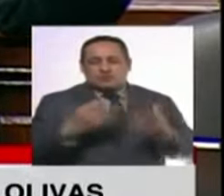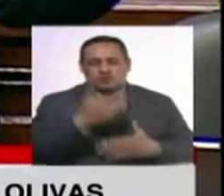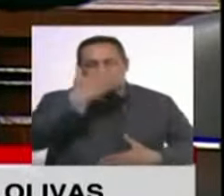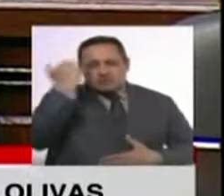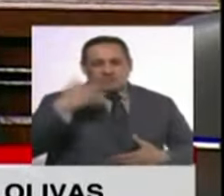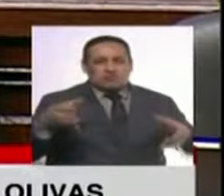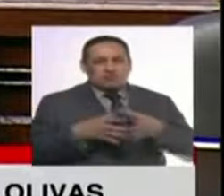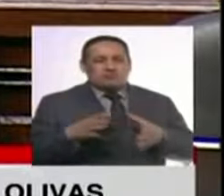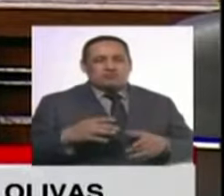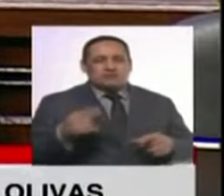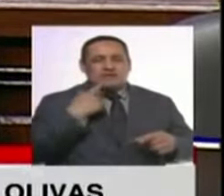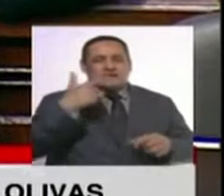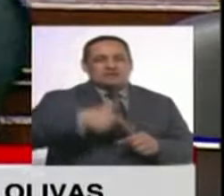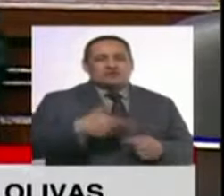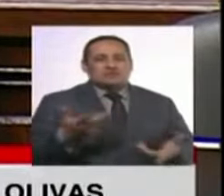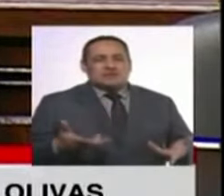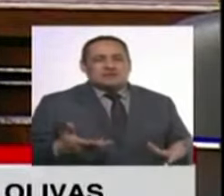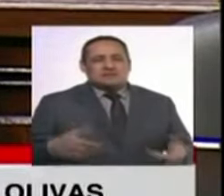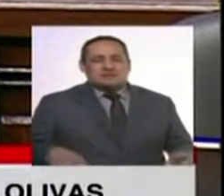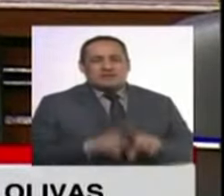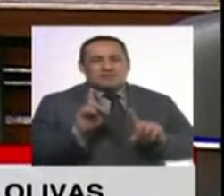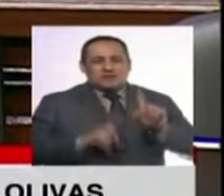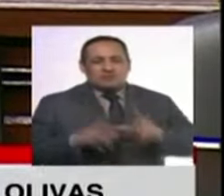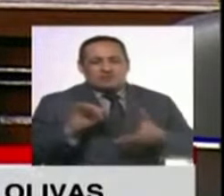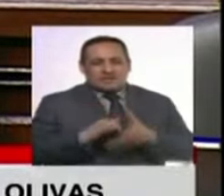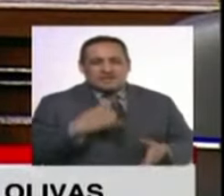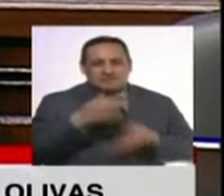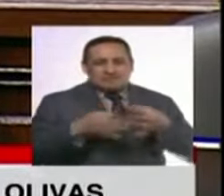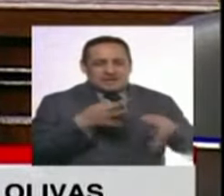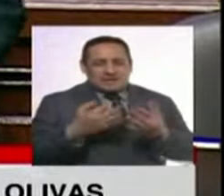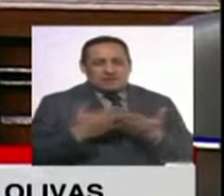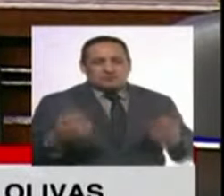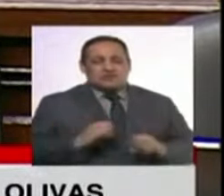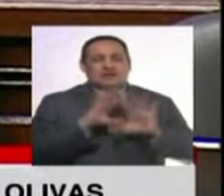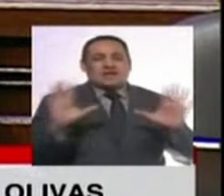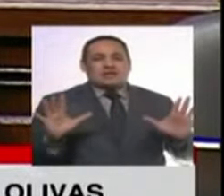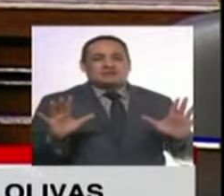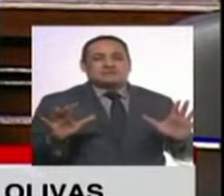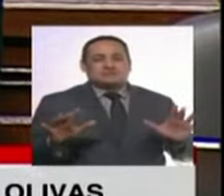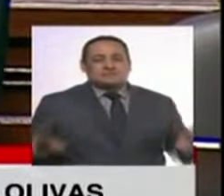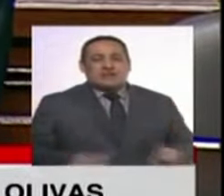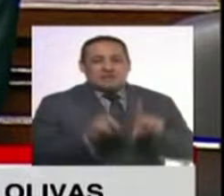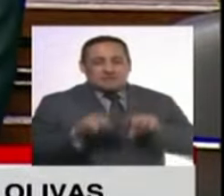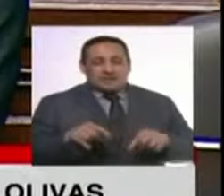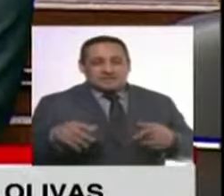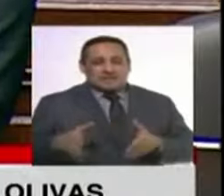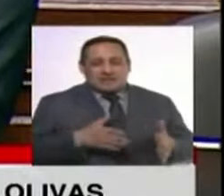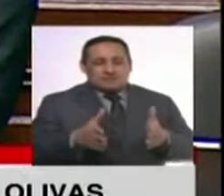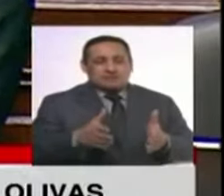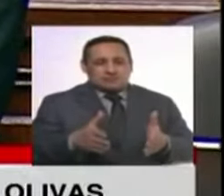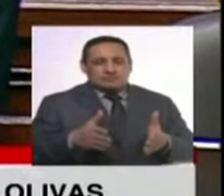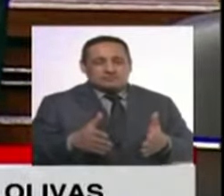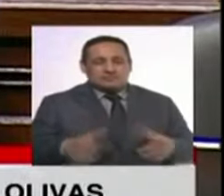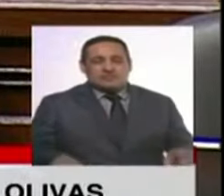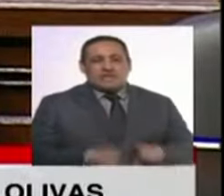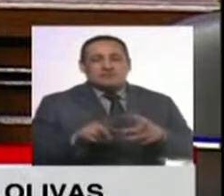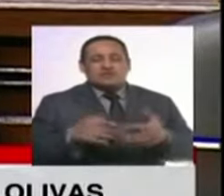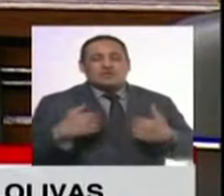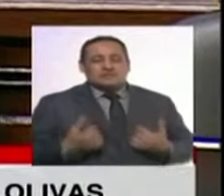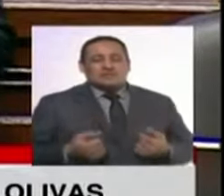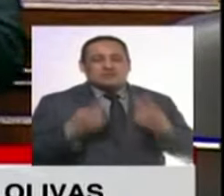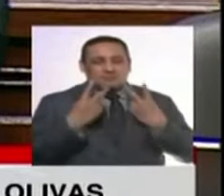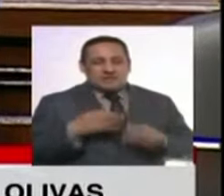de los generales gasolina aquí hay que decir las cosas claras en ese sentido lo que